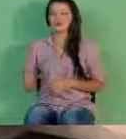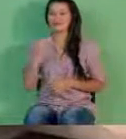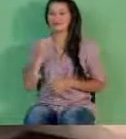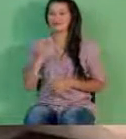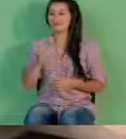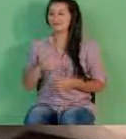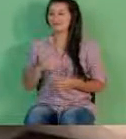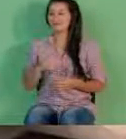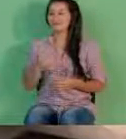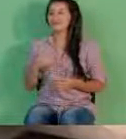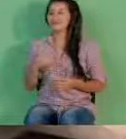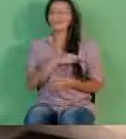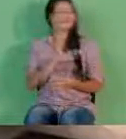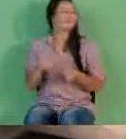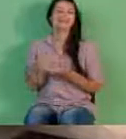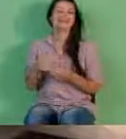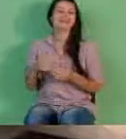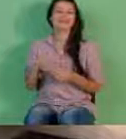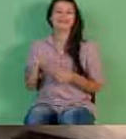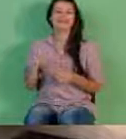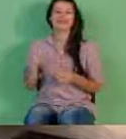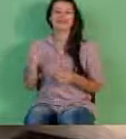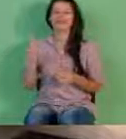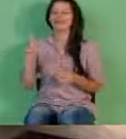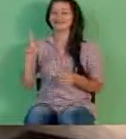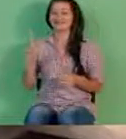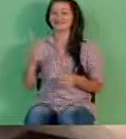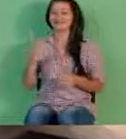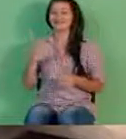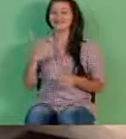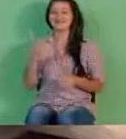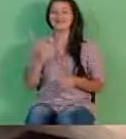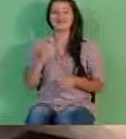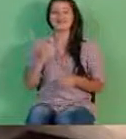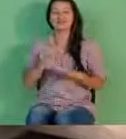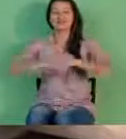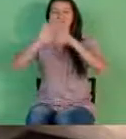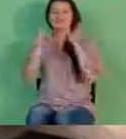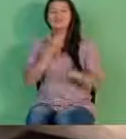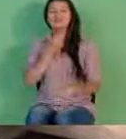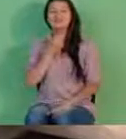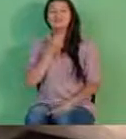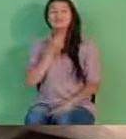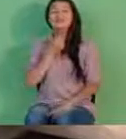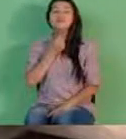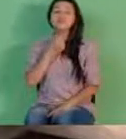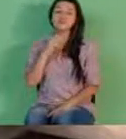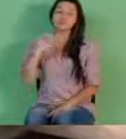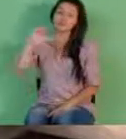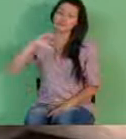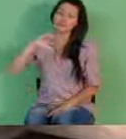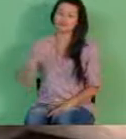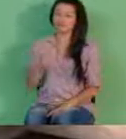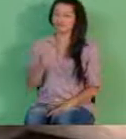pero todo eso se le vale las artistas Don Sebastián Don Sebastián el micrófono de Melisa no